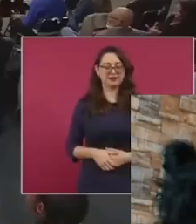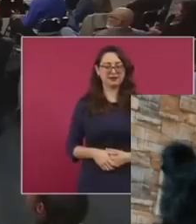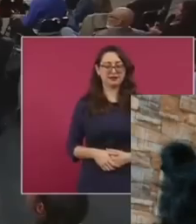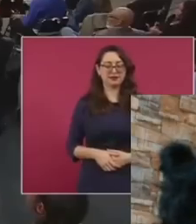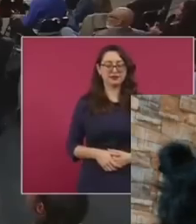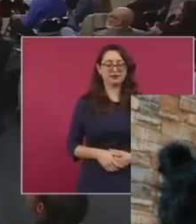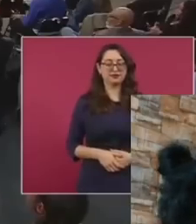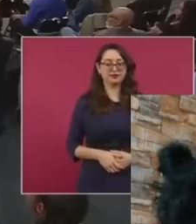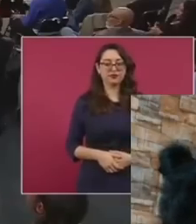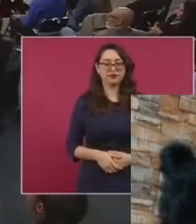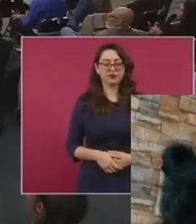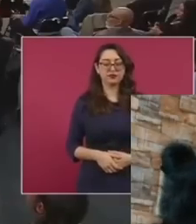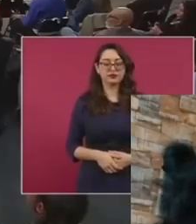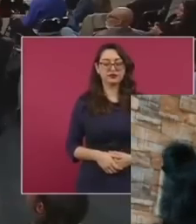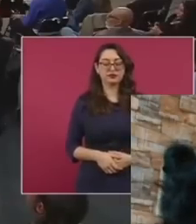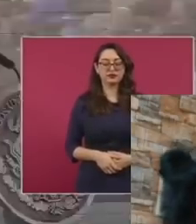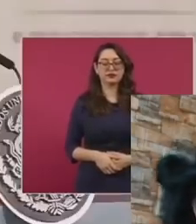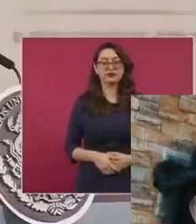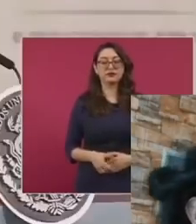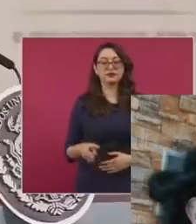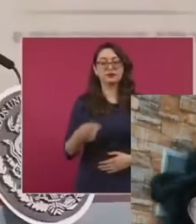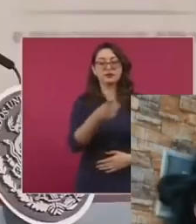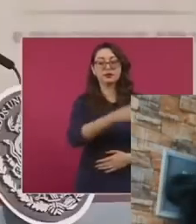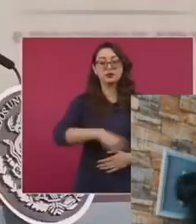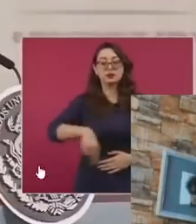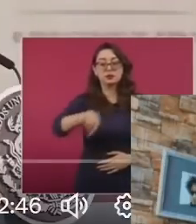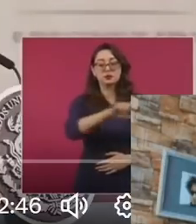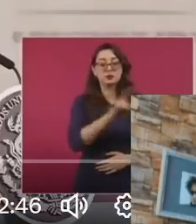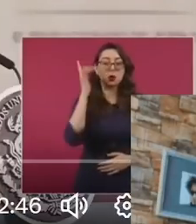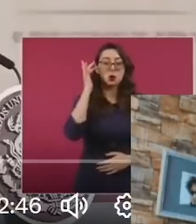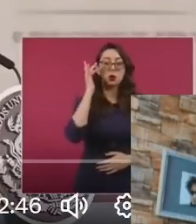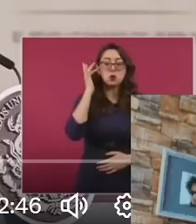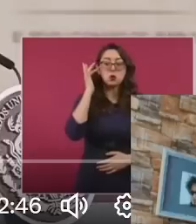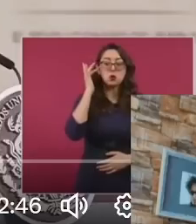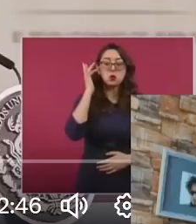tiran la piedra y esconden la mano